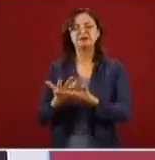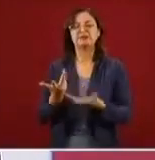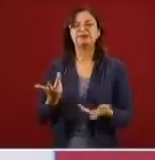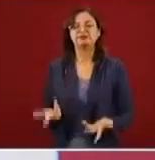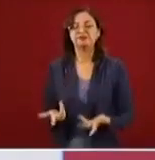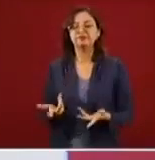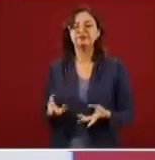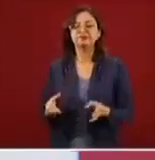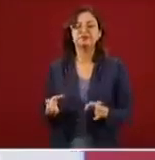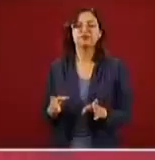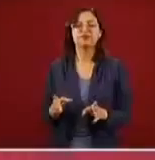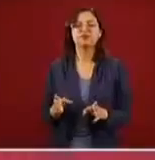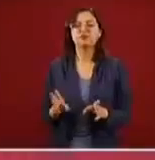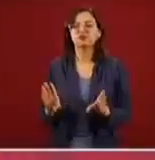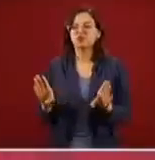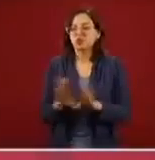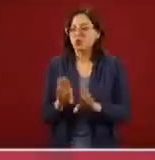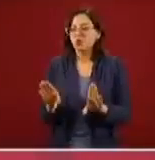para que